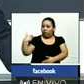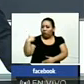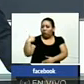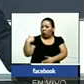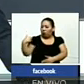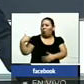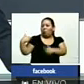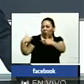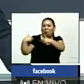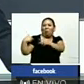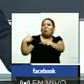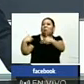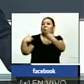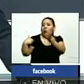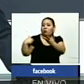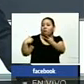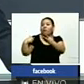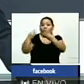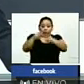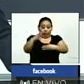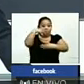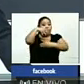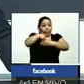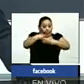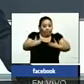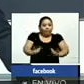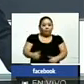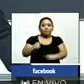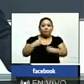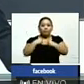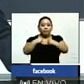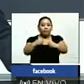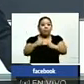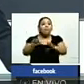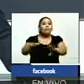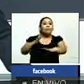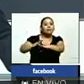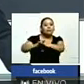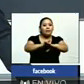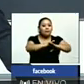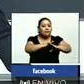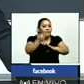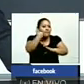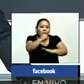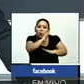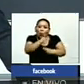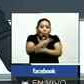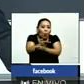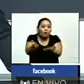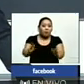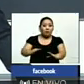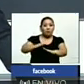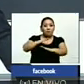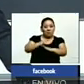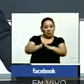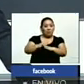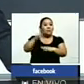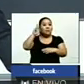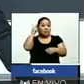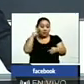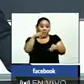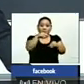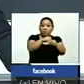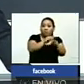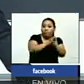una función: fortalecer el sistema inmunológico para estar preparados para combatir cualquier enfermedad. La inversión para proveer de